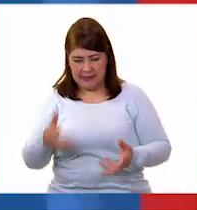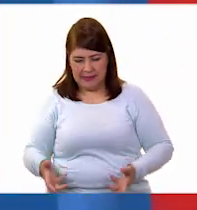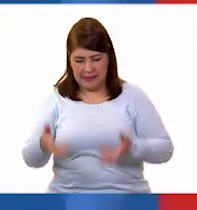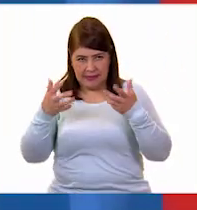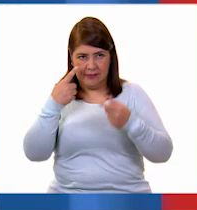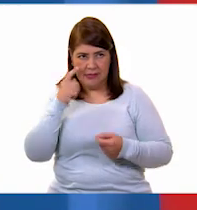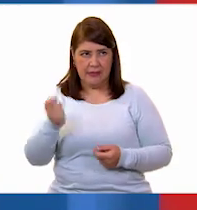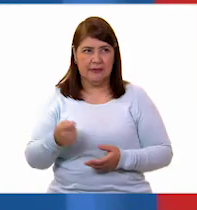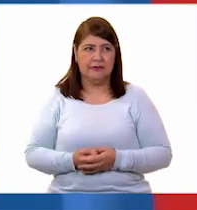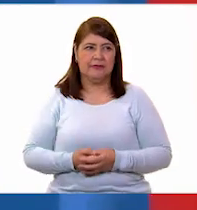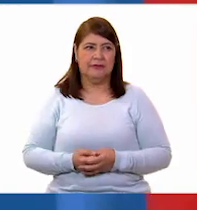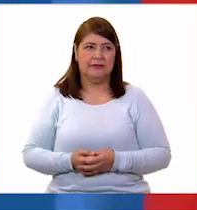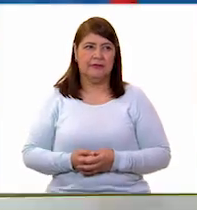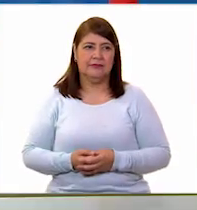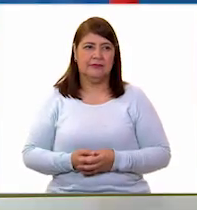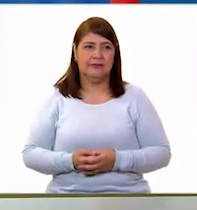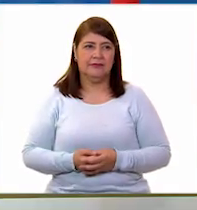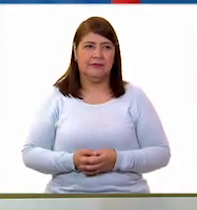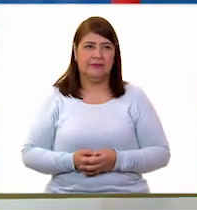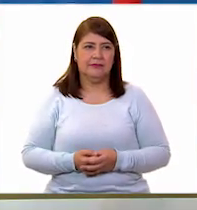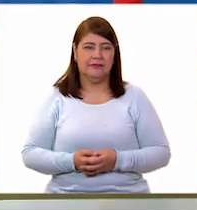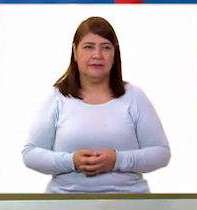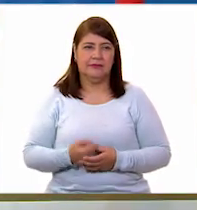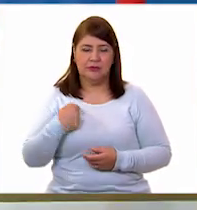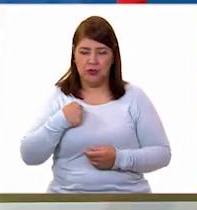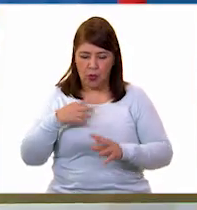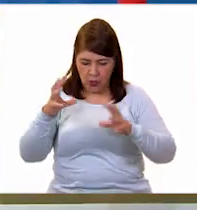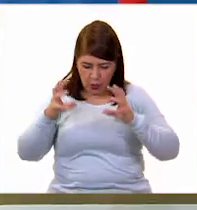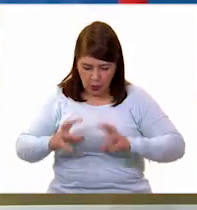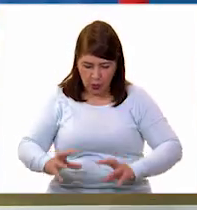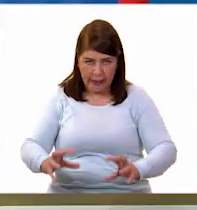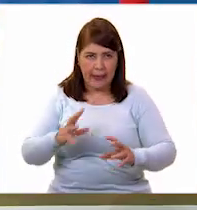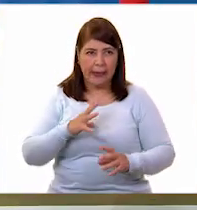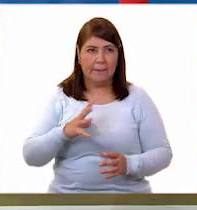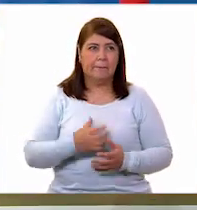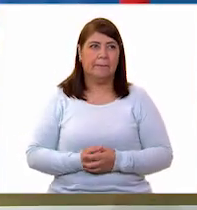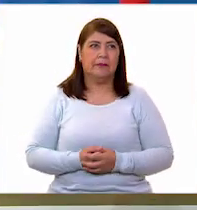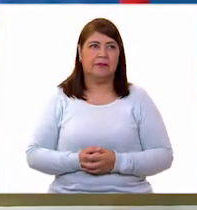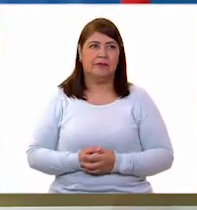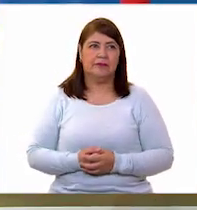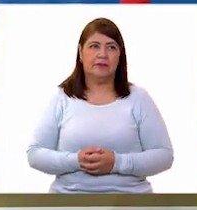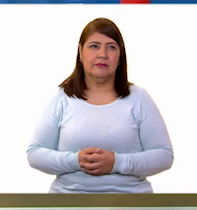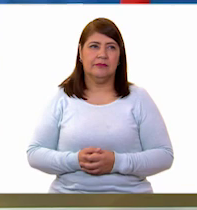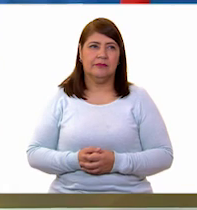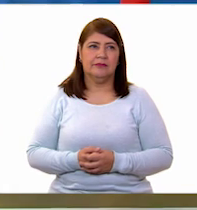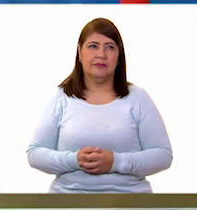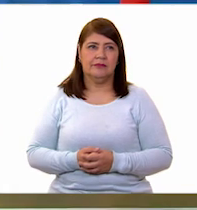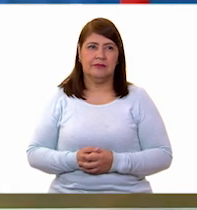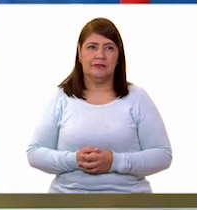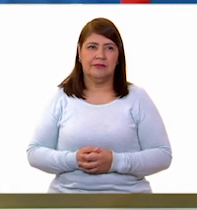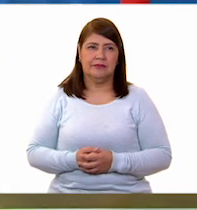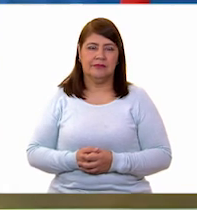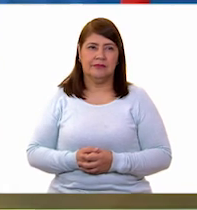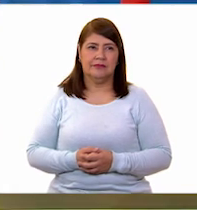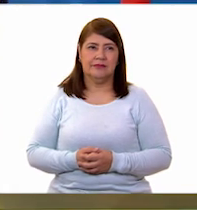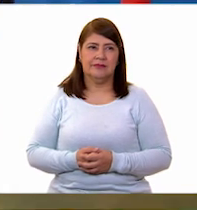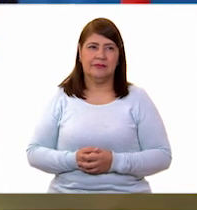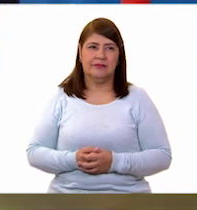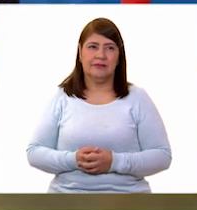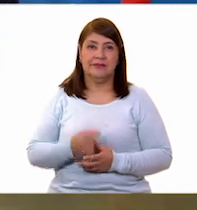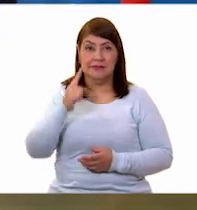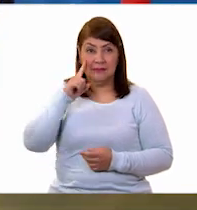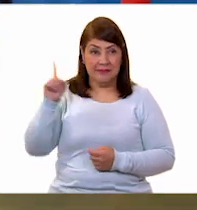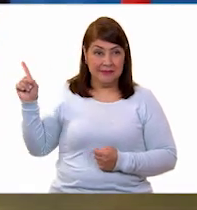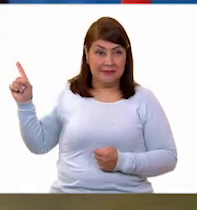este globo. ¿Sale? Sí. Que dejé aquí abajo del escritorio. Mira, es este.